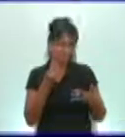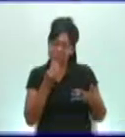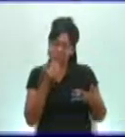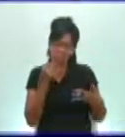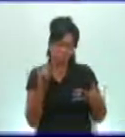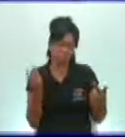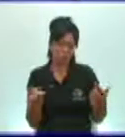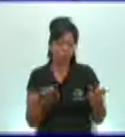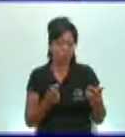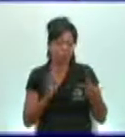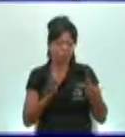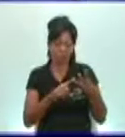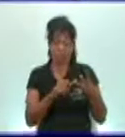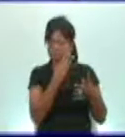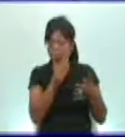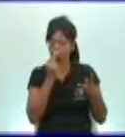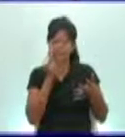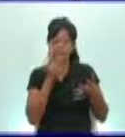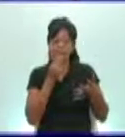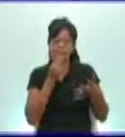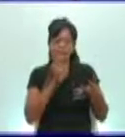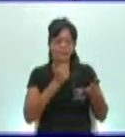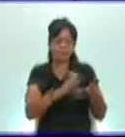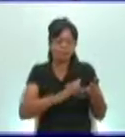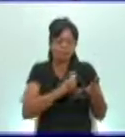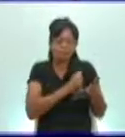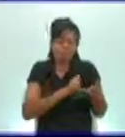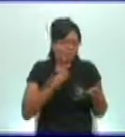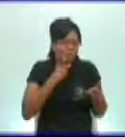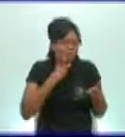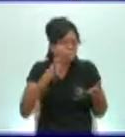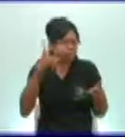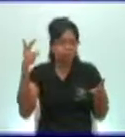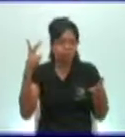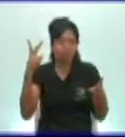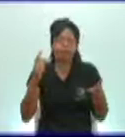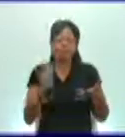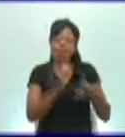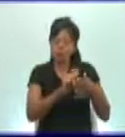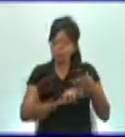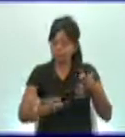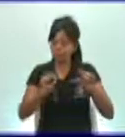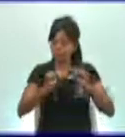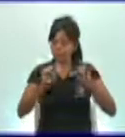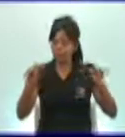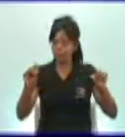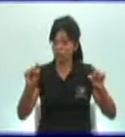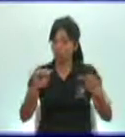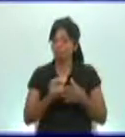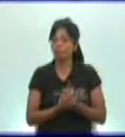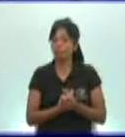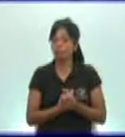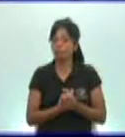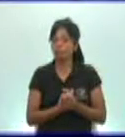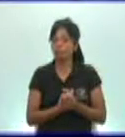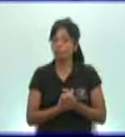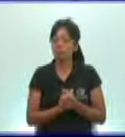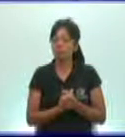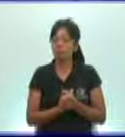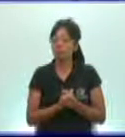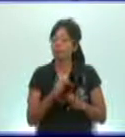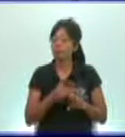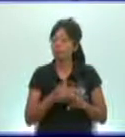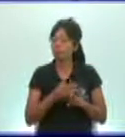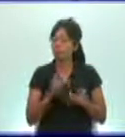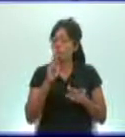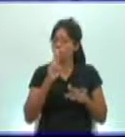José Martí sintió un amor infinito por la vida. Copien las oraciones y respondan al